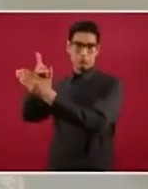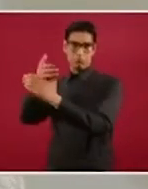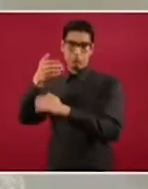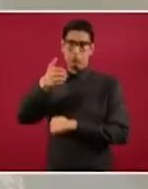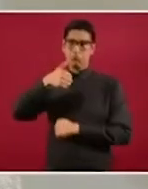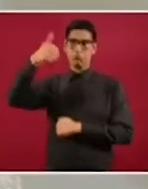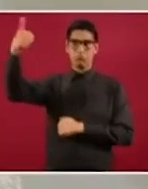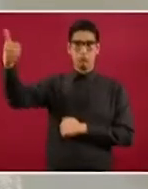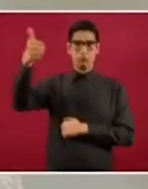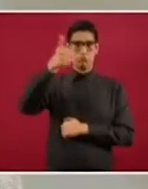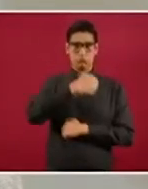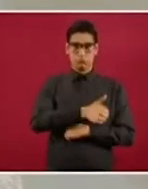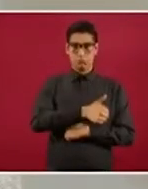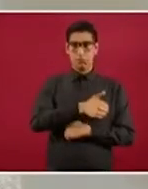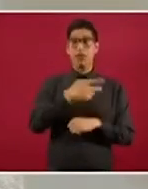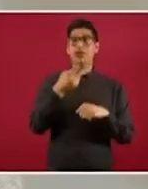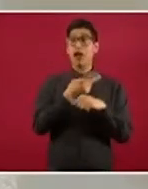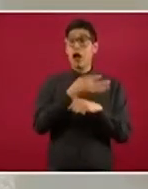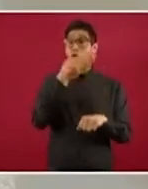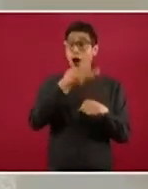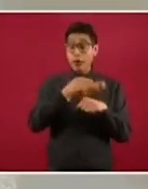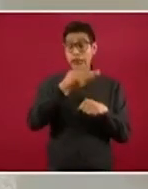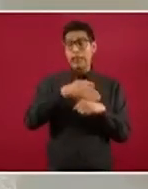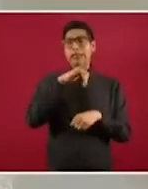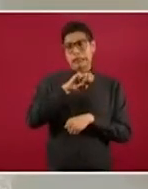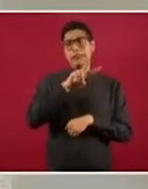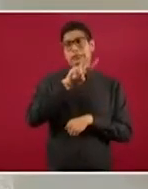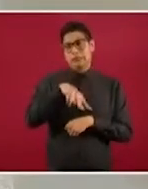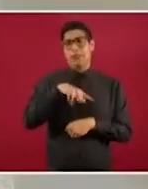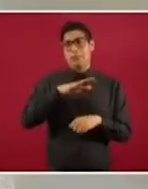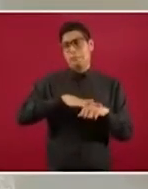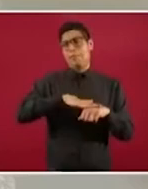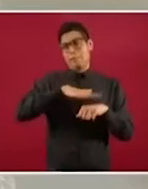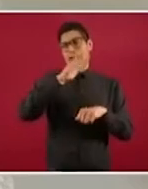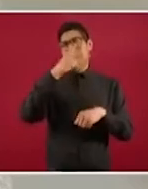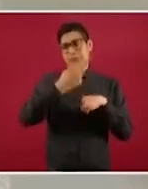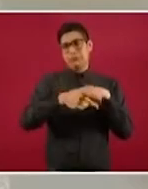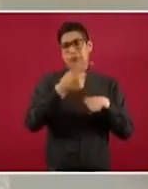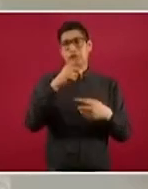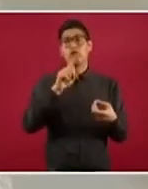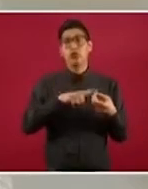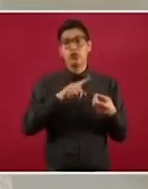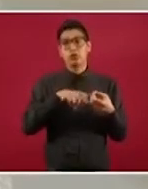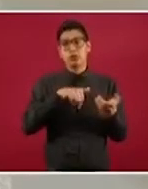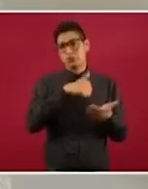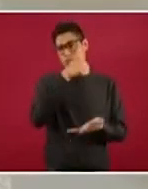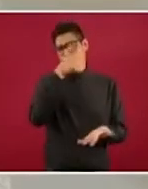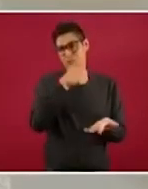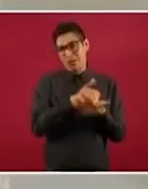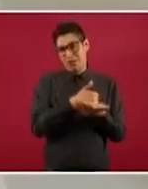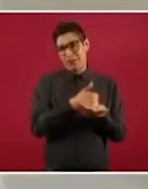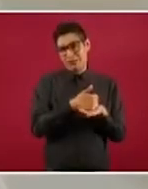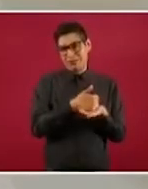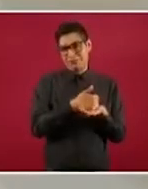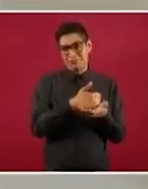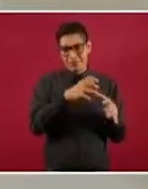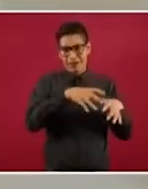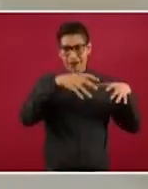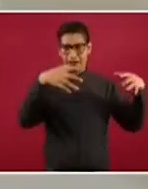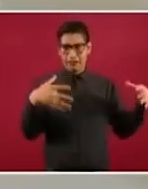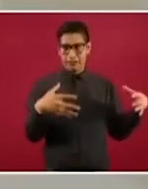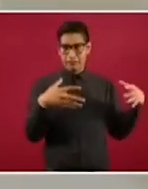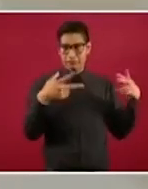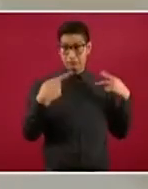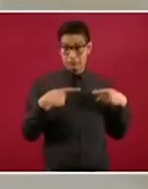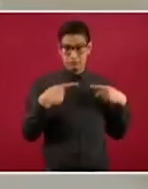grandes ciudades, ¿sí? Empezando por la Ciudad de México y así seguramente en